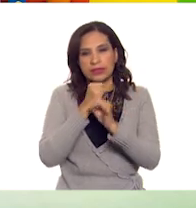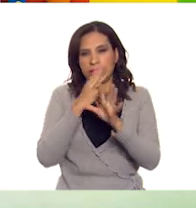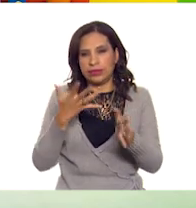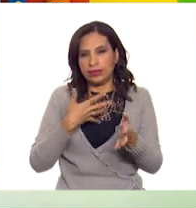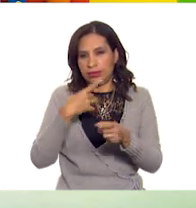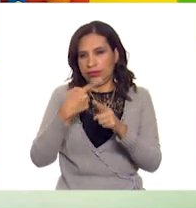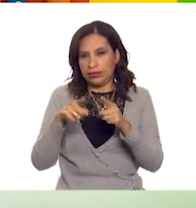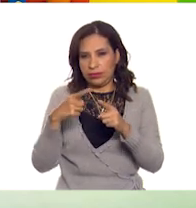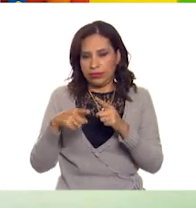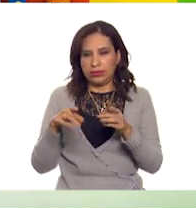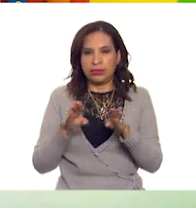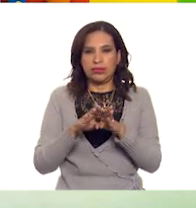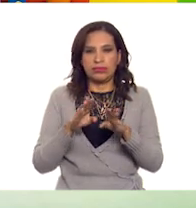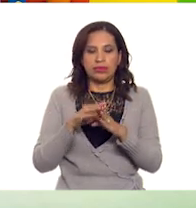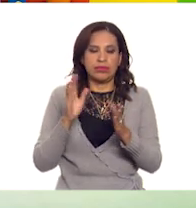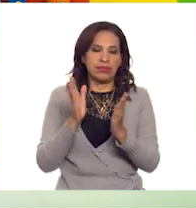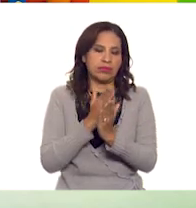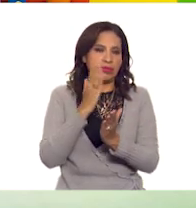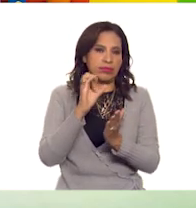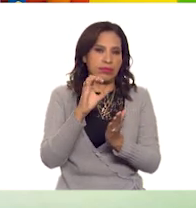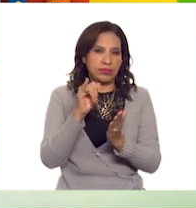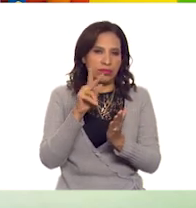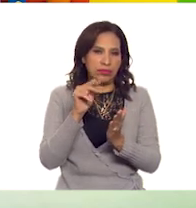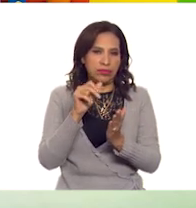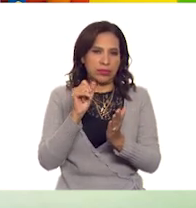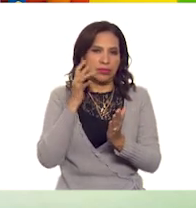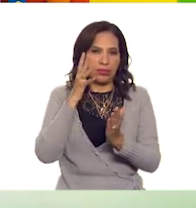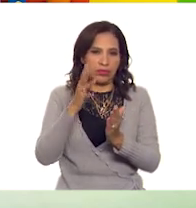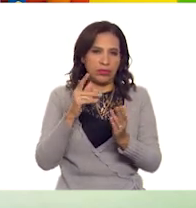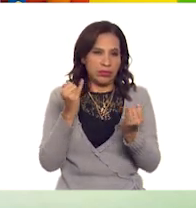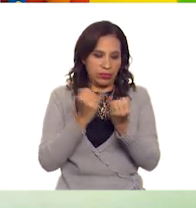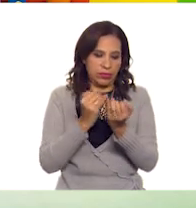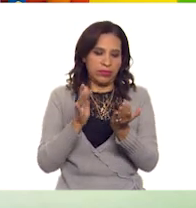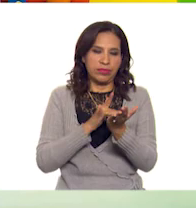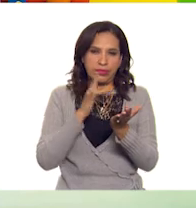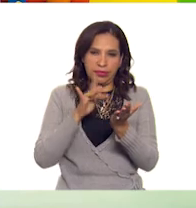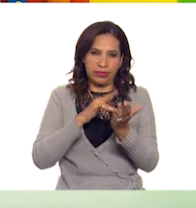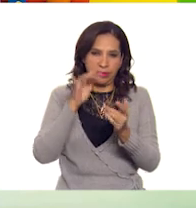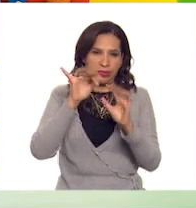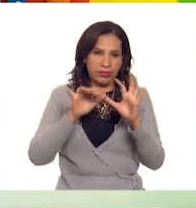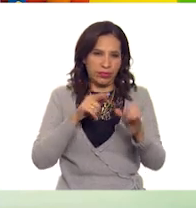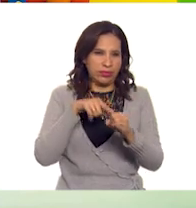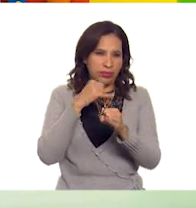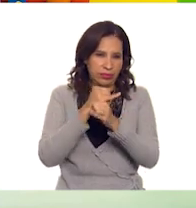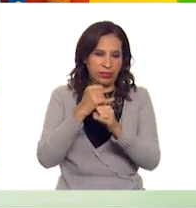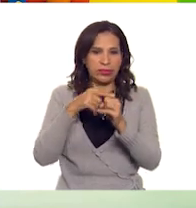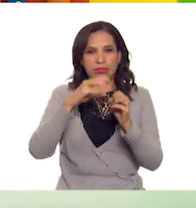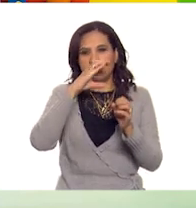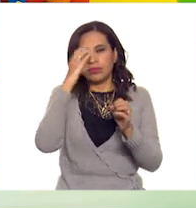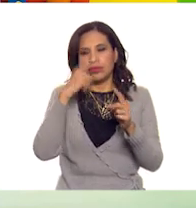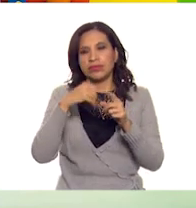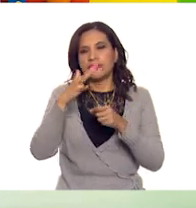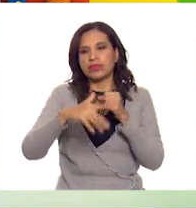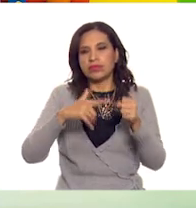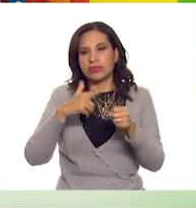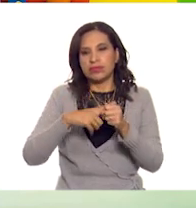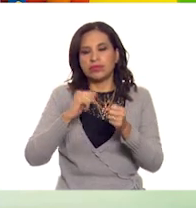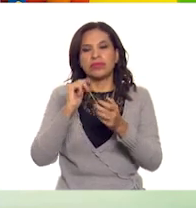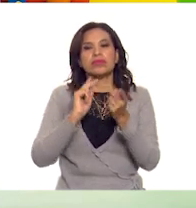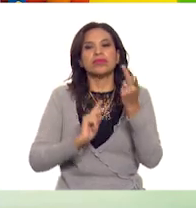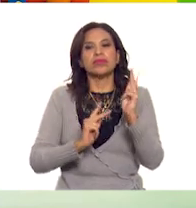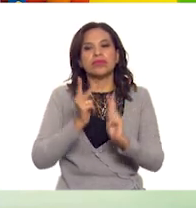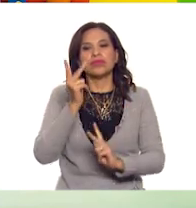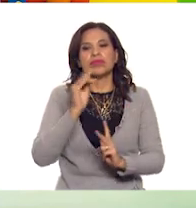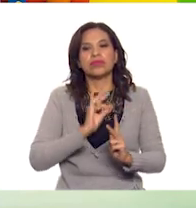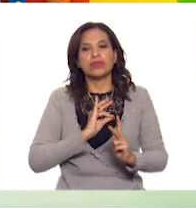información variada, como las enciclopedias, que también serán digitales. Las fotografías que se observen pueden ser de animales o de plantas